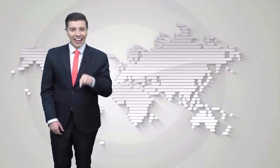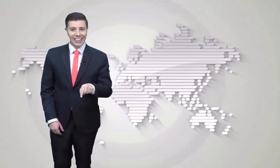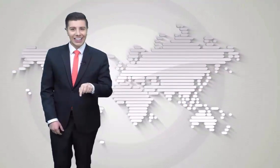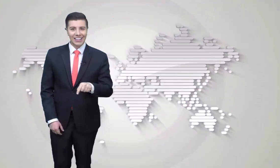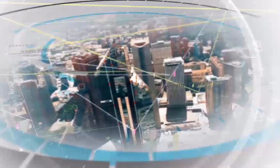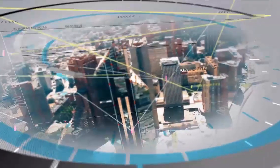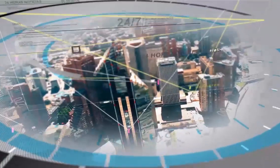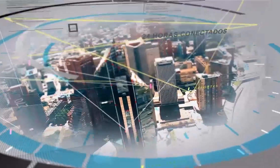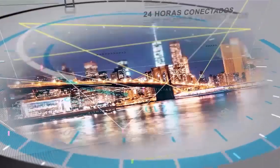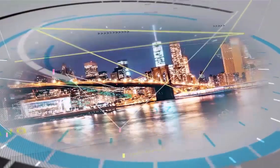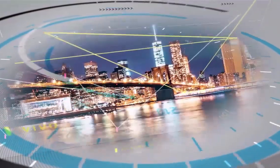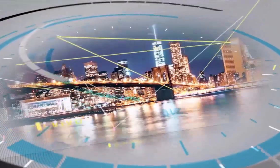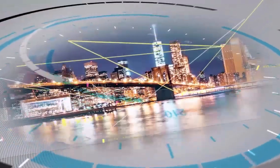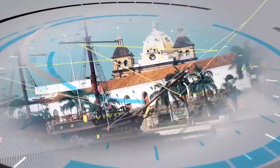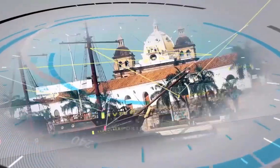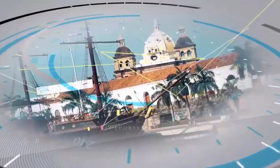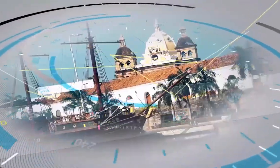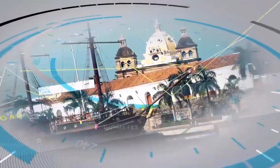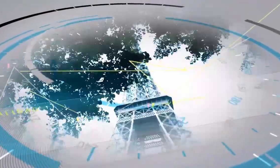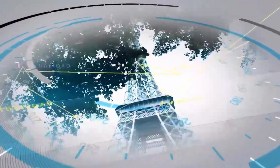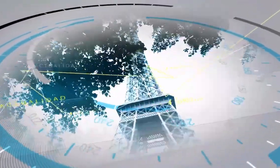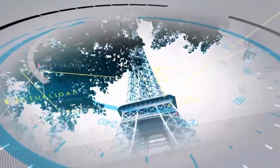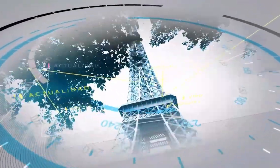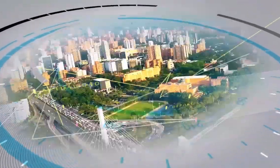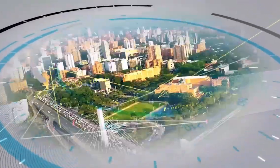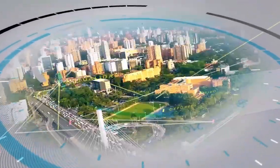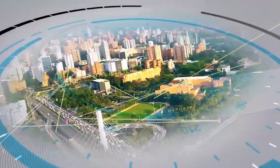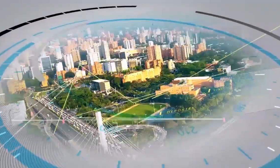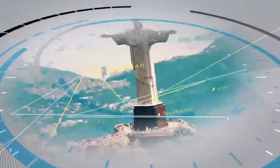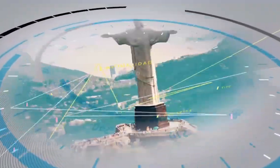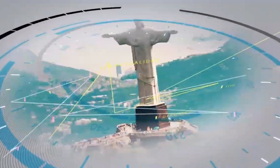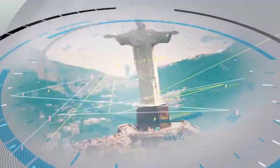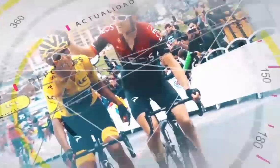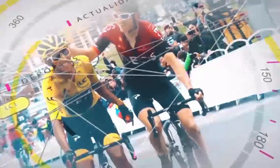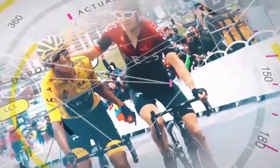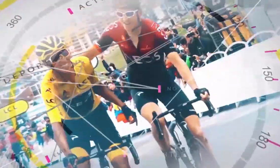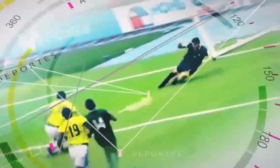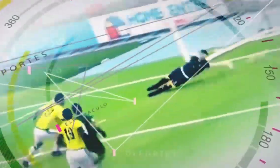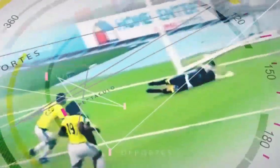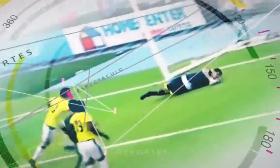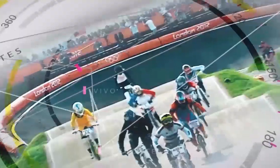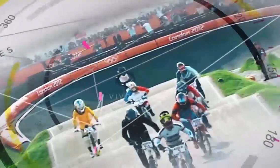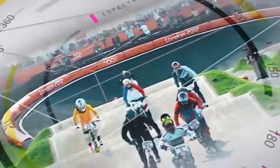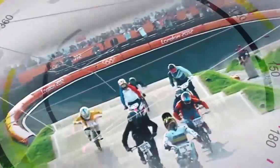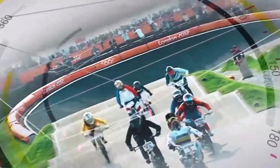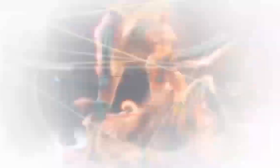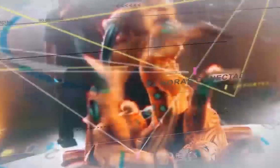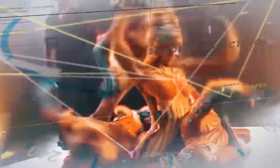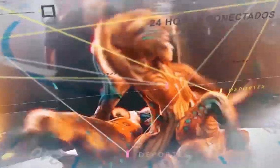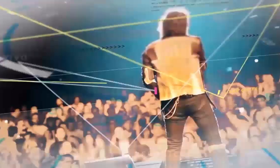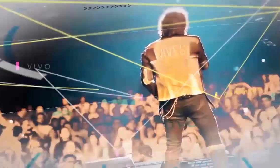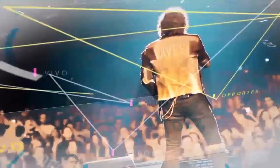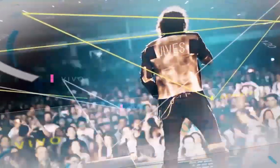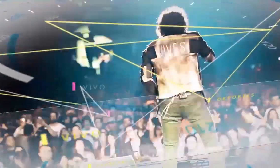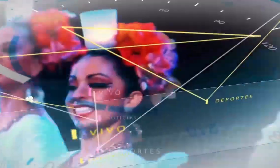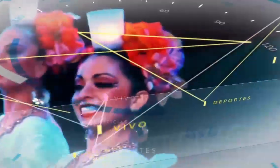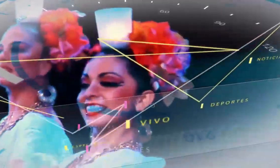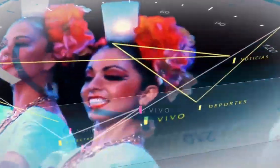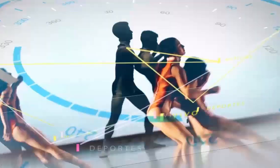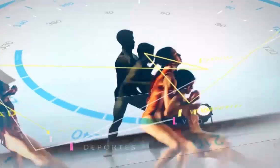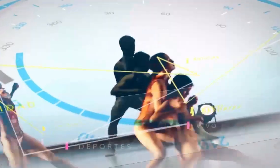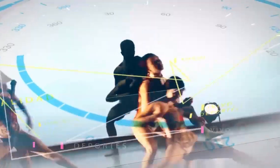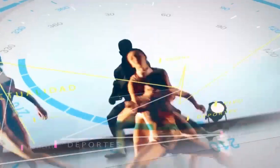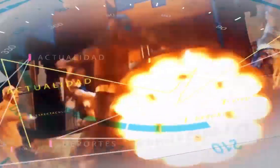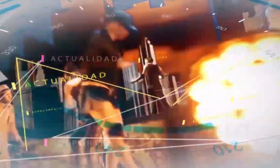Todas las noticias están aquí. Colombia y sus regiones. Un panorama mundial. El acontecer deportivo,